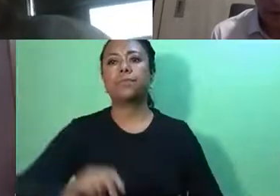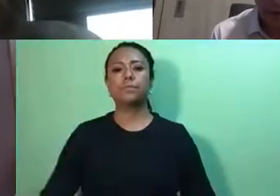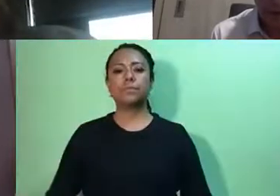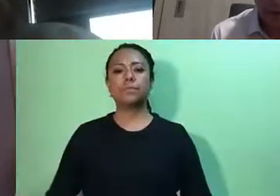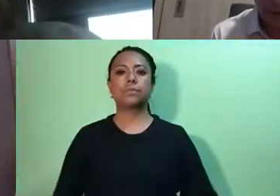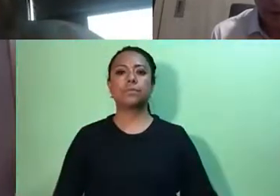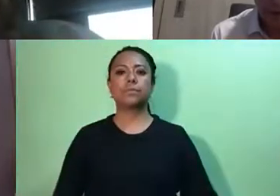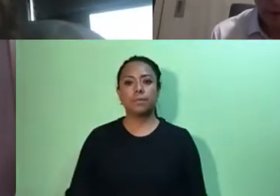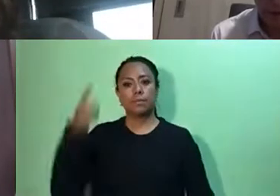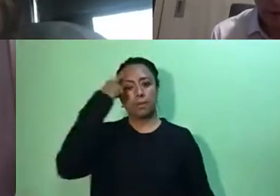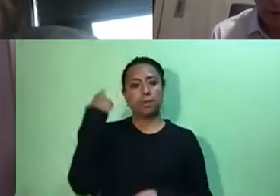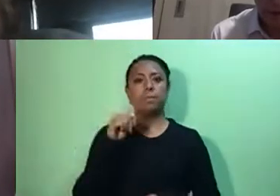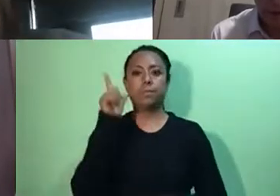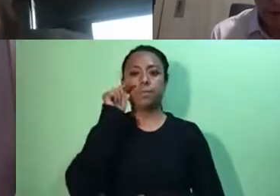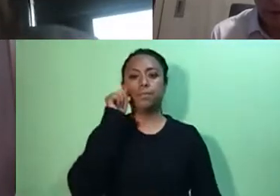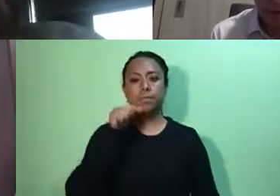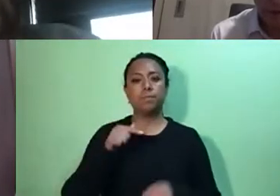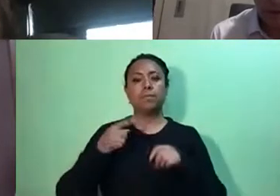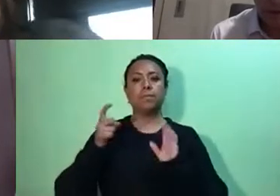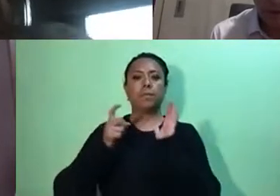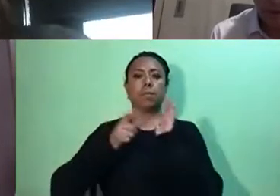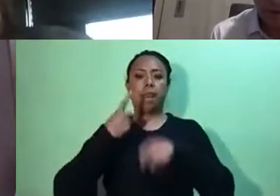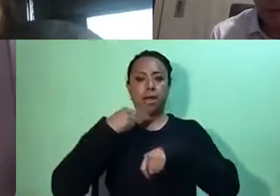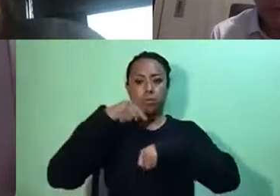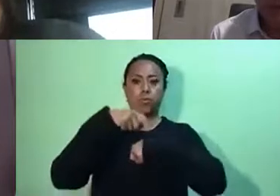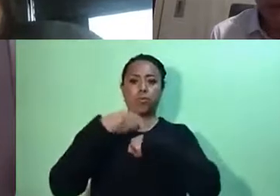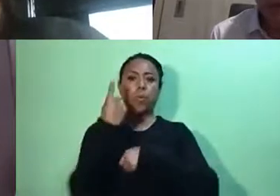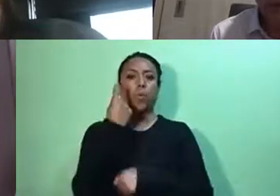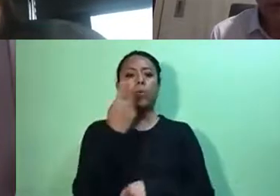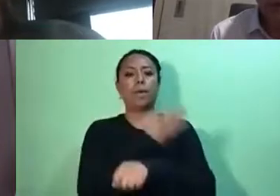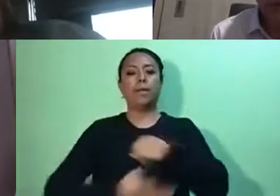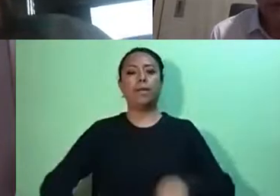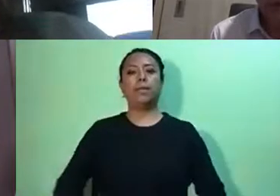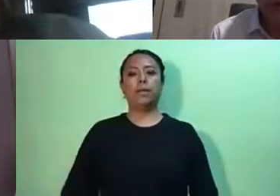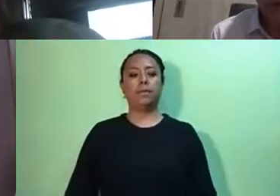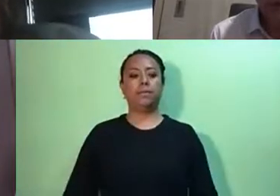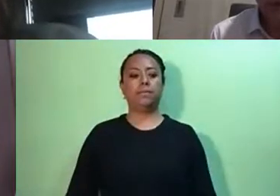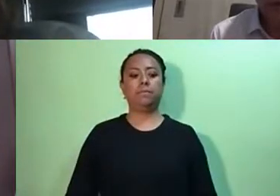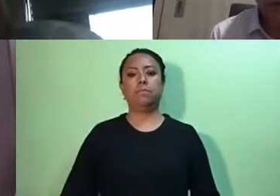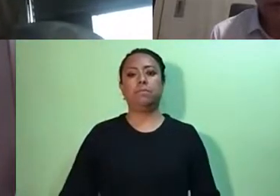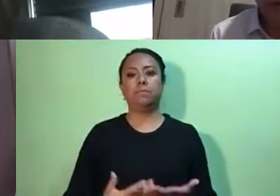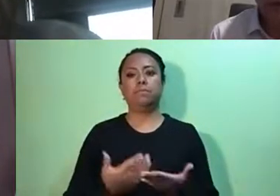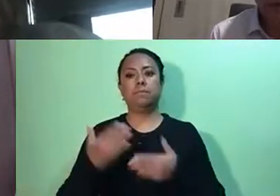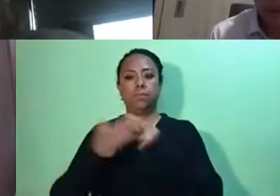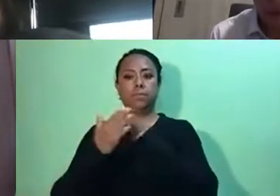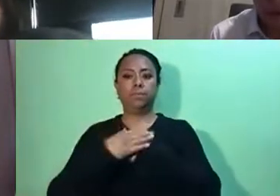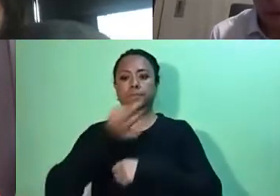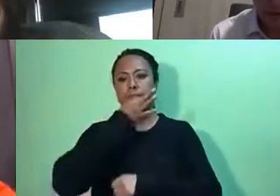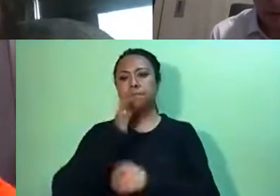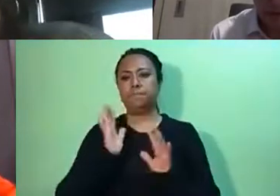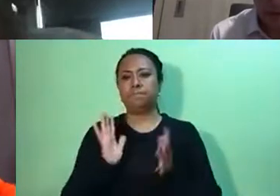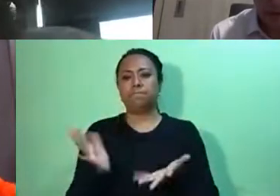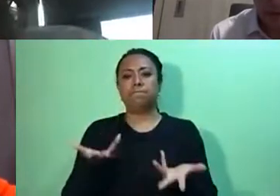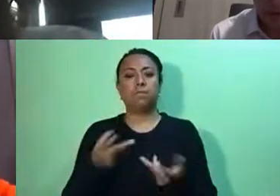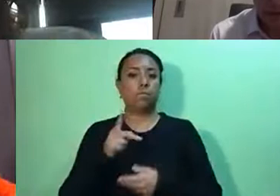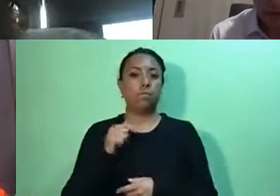las 13 horas, había una propuesta de modificación a las 14 horas que estaremos remitiendo en los siguientes minutos, pero que quiero hacer de su